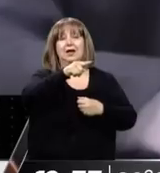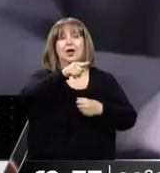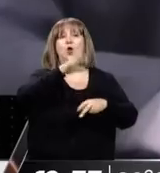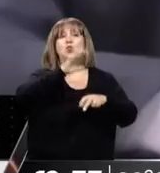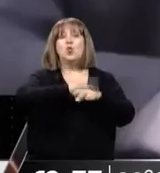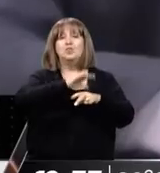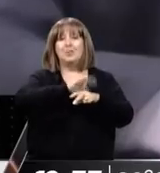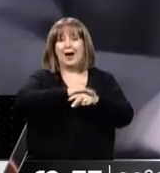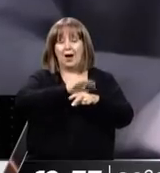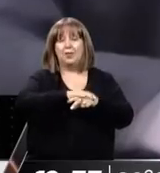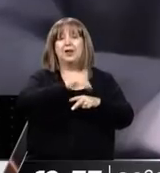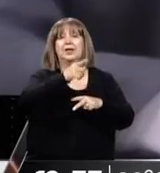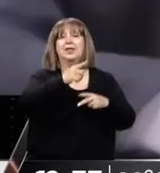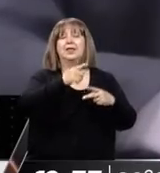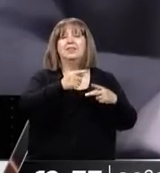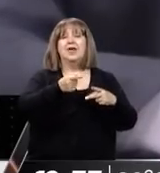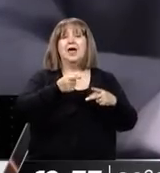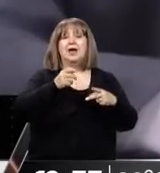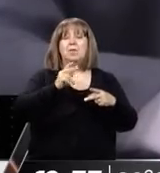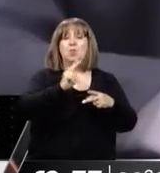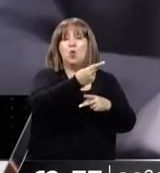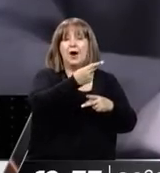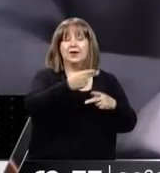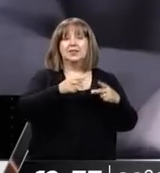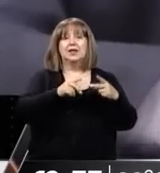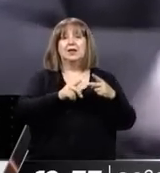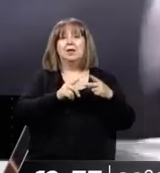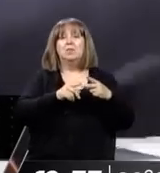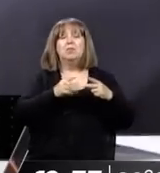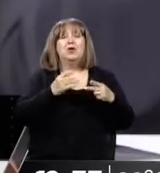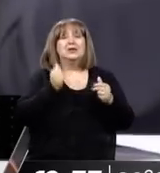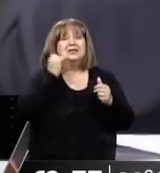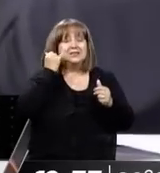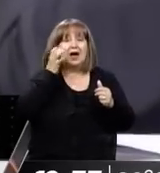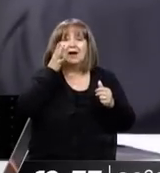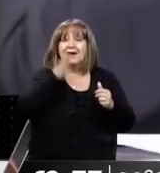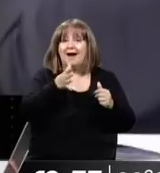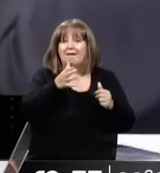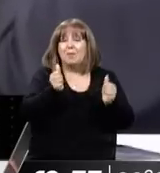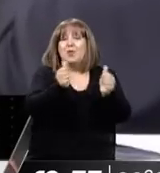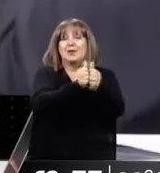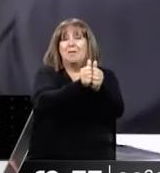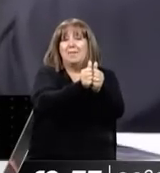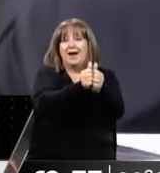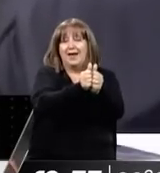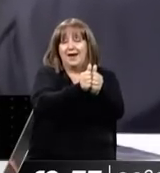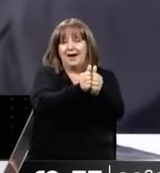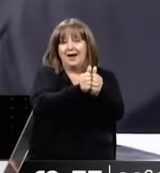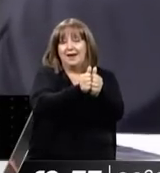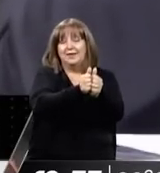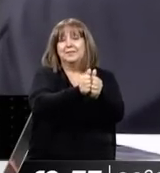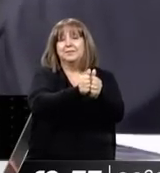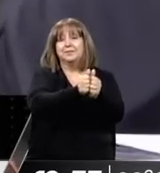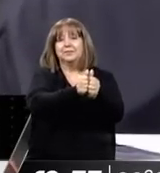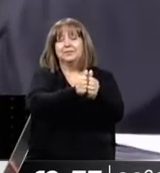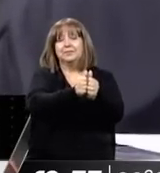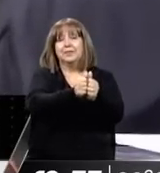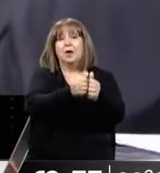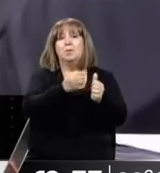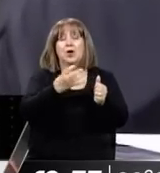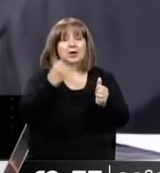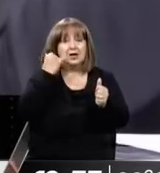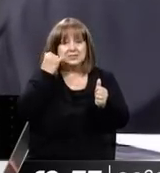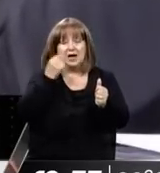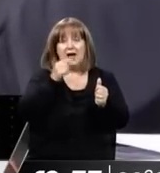culpable del delito de homicidio agravado por el vínculo en concurso ideal con homicidio agravado por